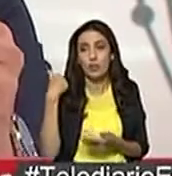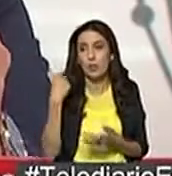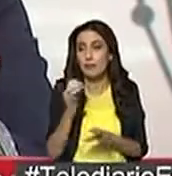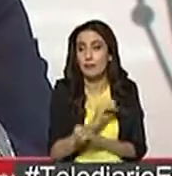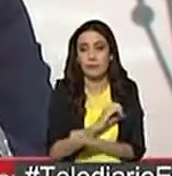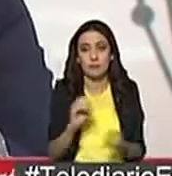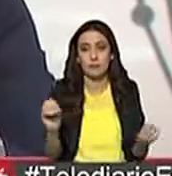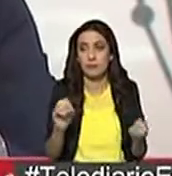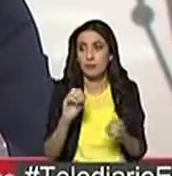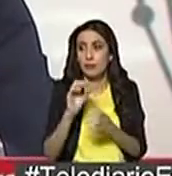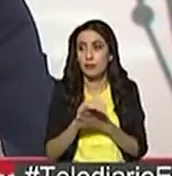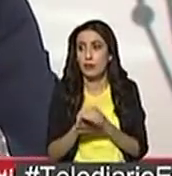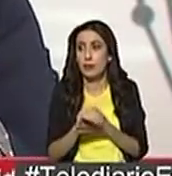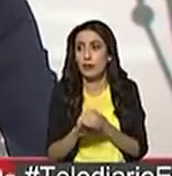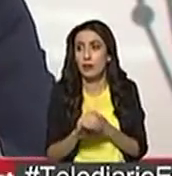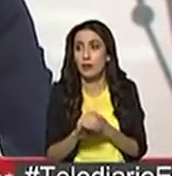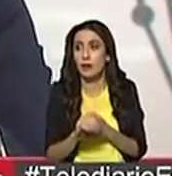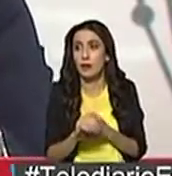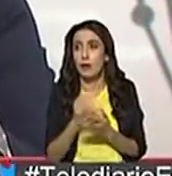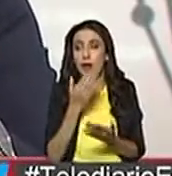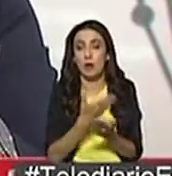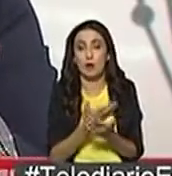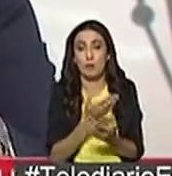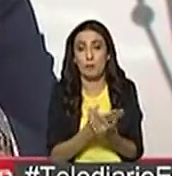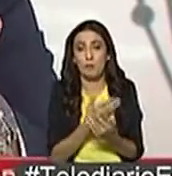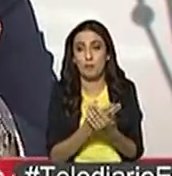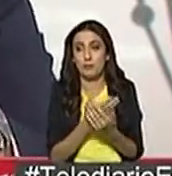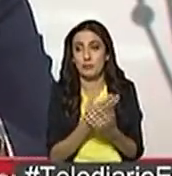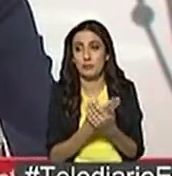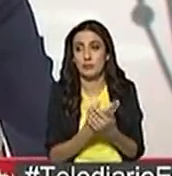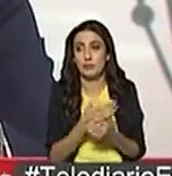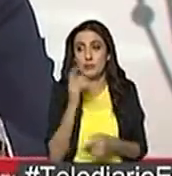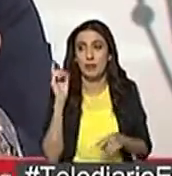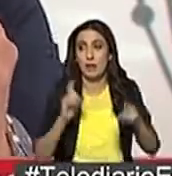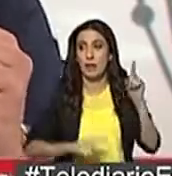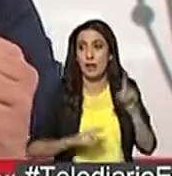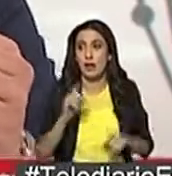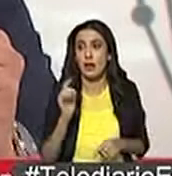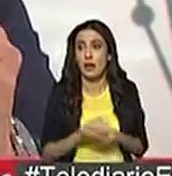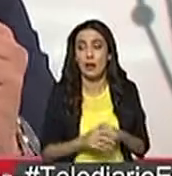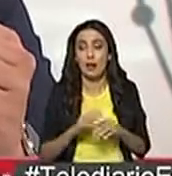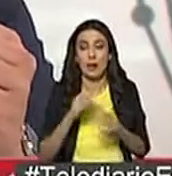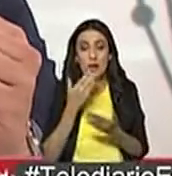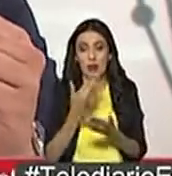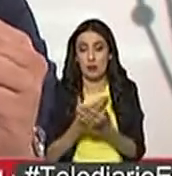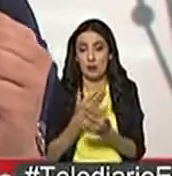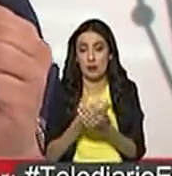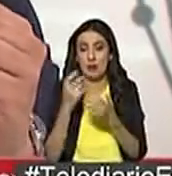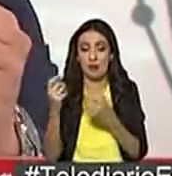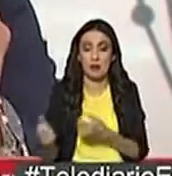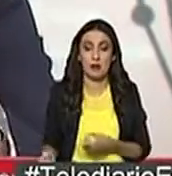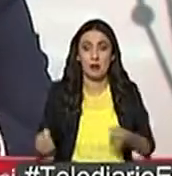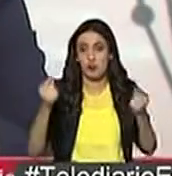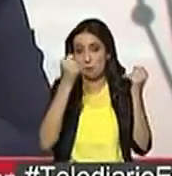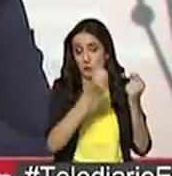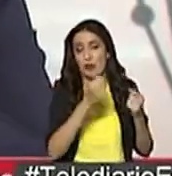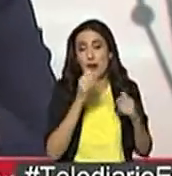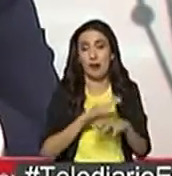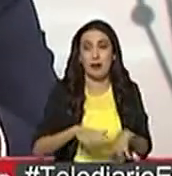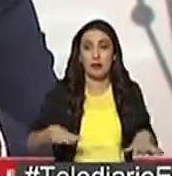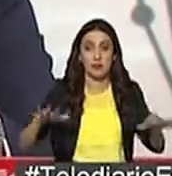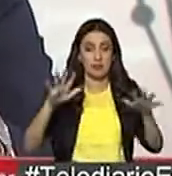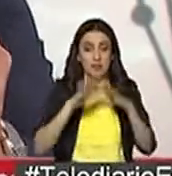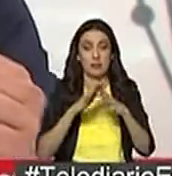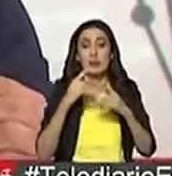hago propuestas como hacen los señores de la CONAI, donde establecen que la propuesta de ellos de alcanzar el 4% de presión fiscal para los